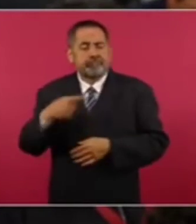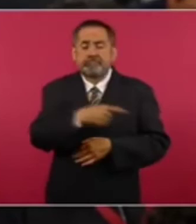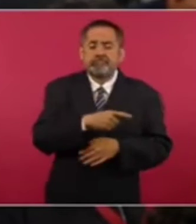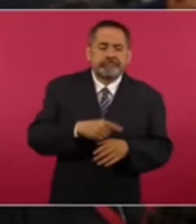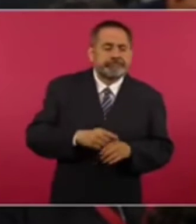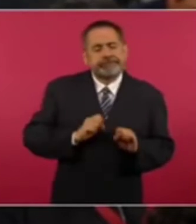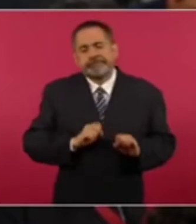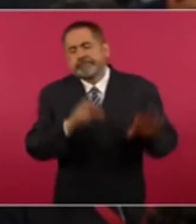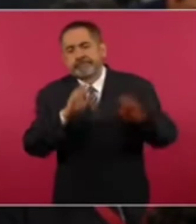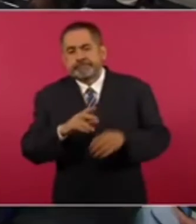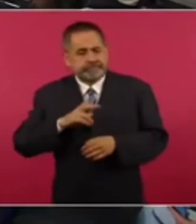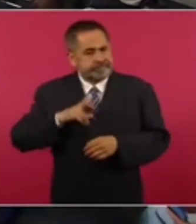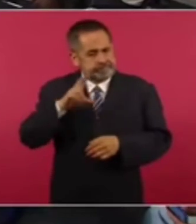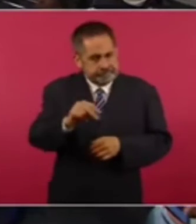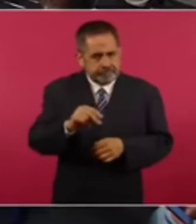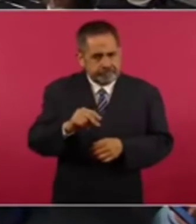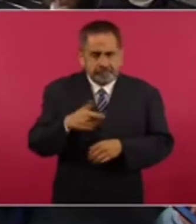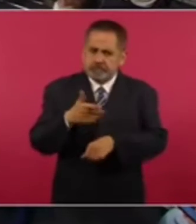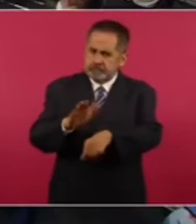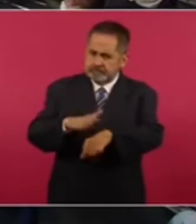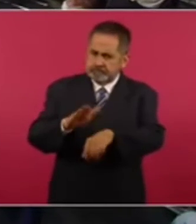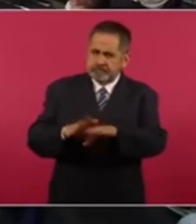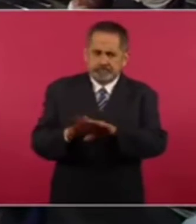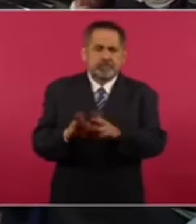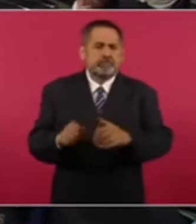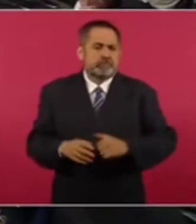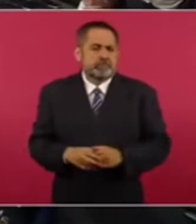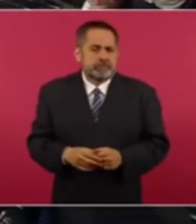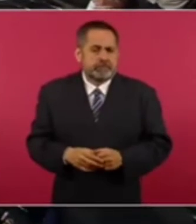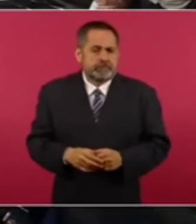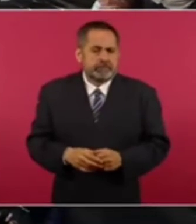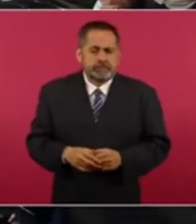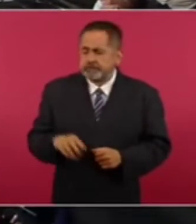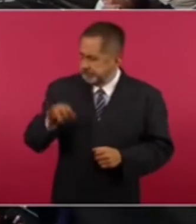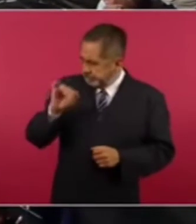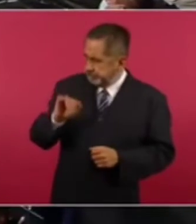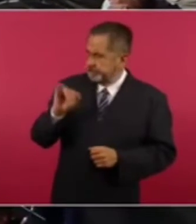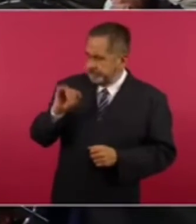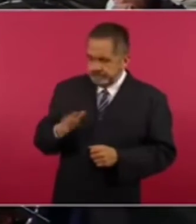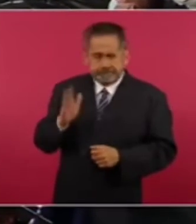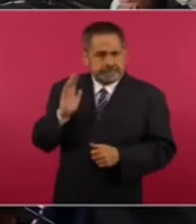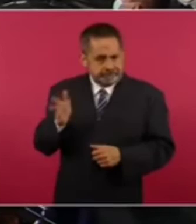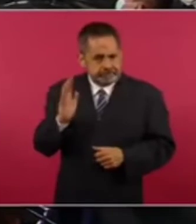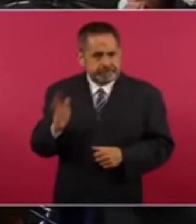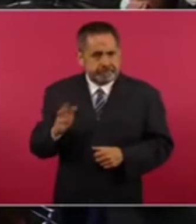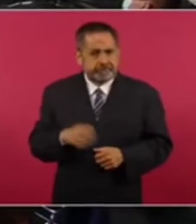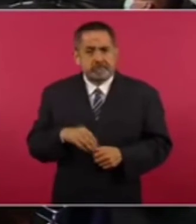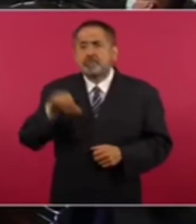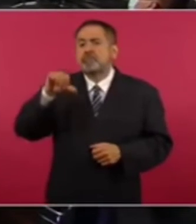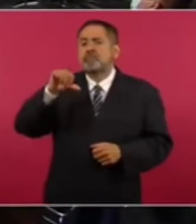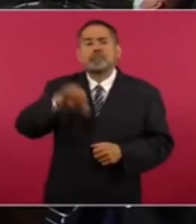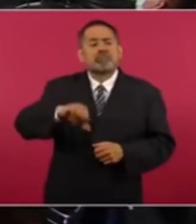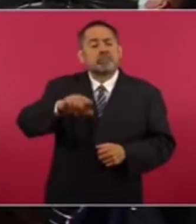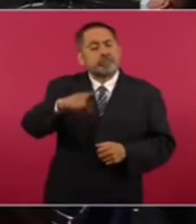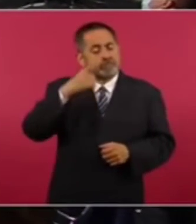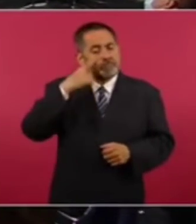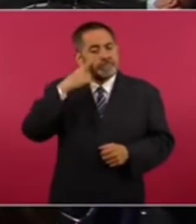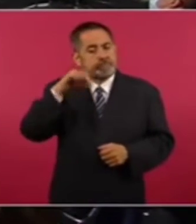un llamado al respecto? Sí, ya lo hicimos. Incluso hoy se iba a presentar